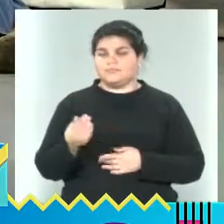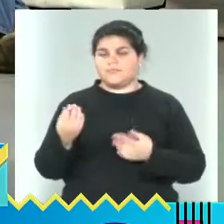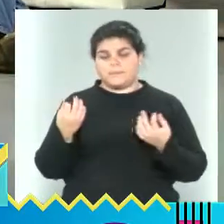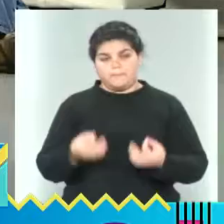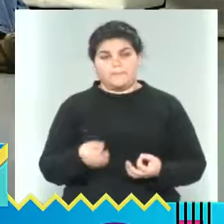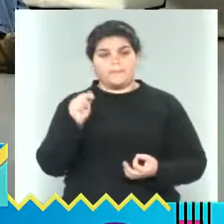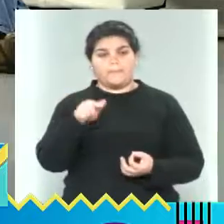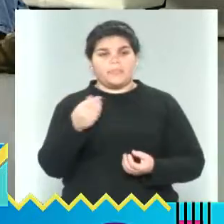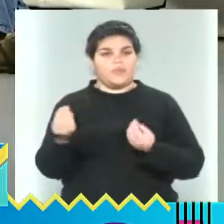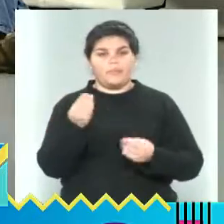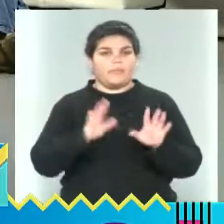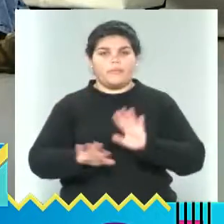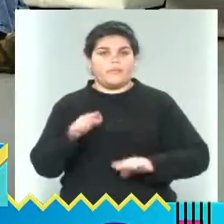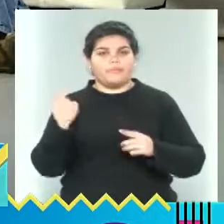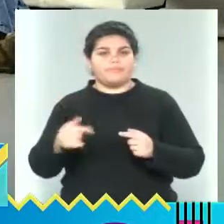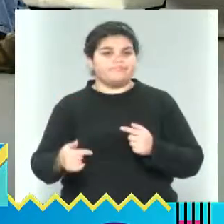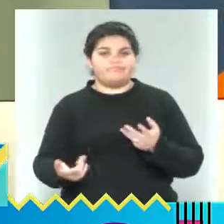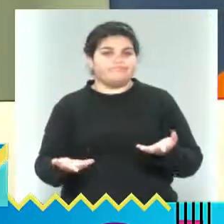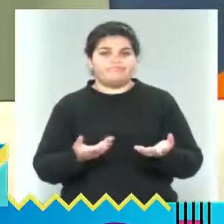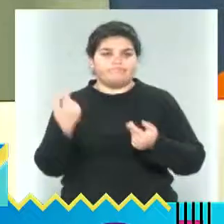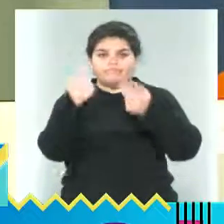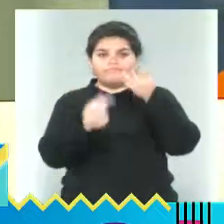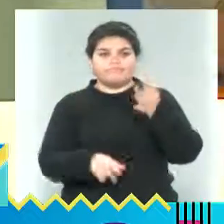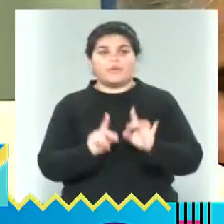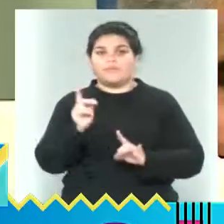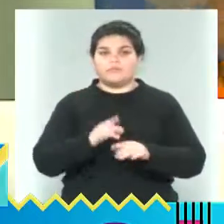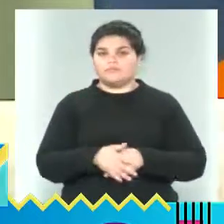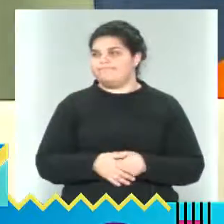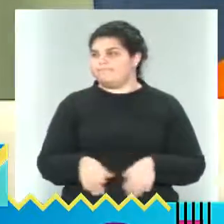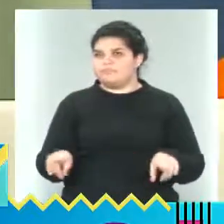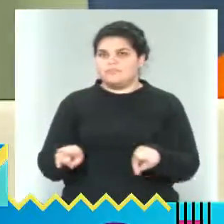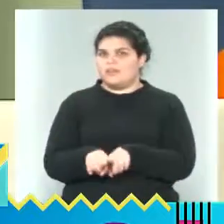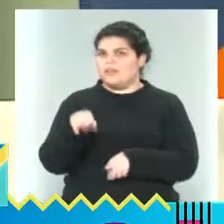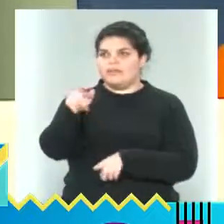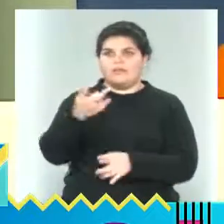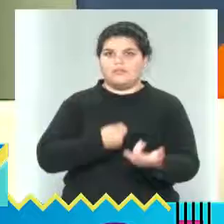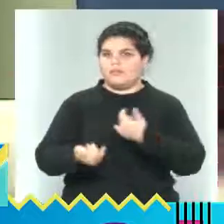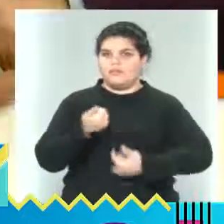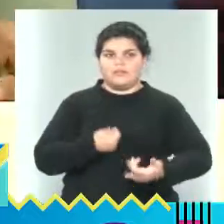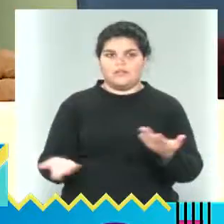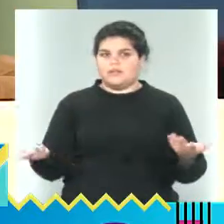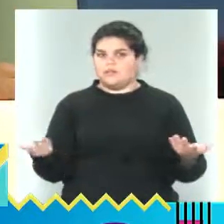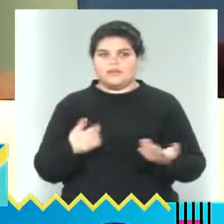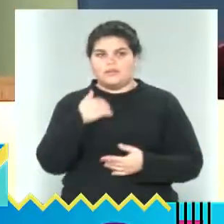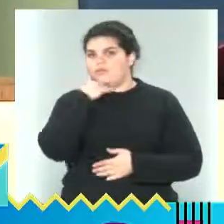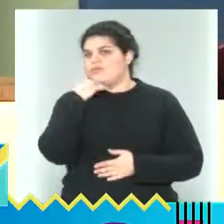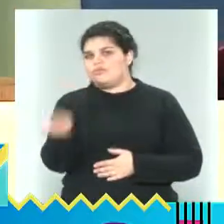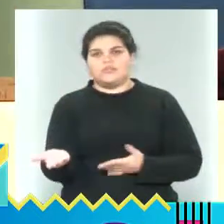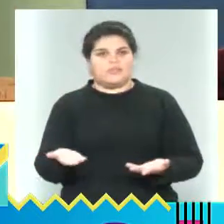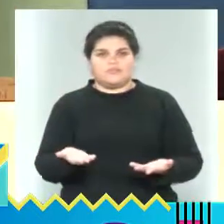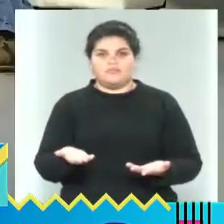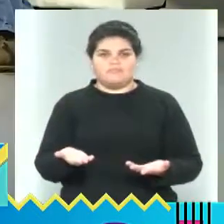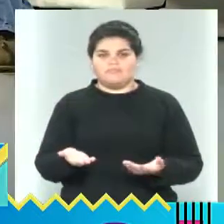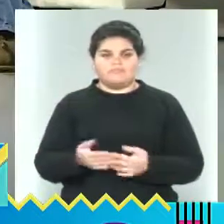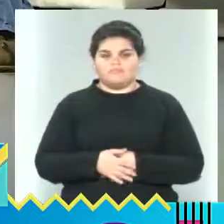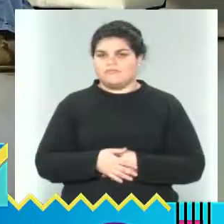deberían llevarse a cabo? Como dice Alejandro, estaríamos en foros si importa, tuviéramos la verdad, es la verdad